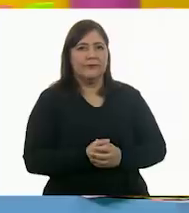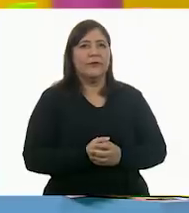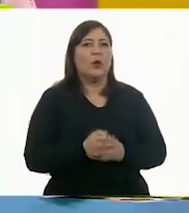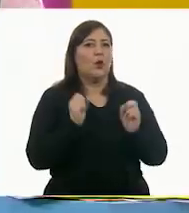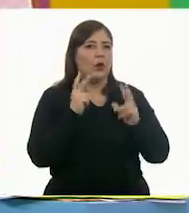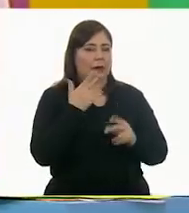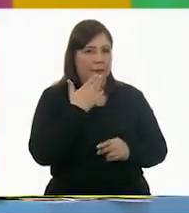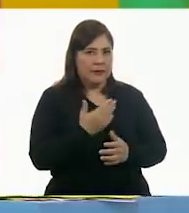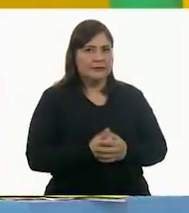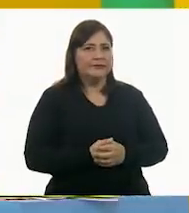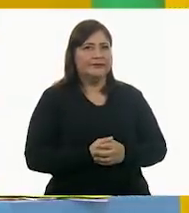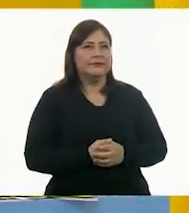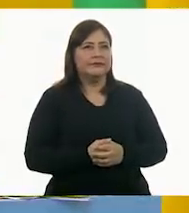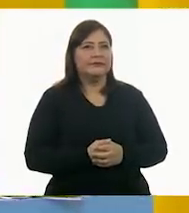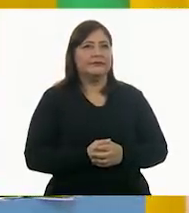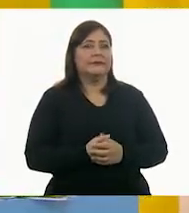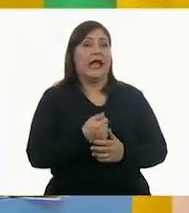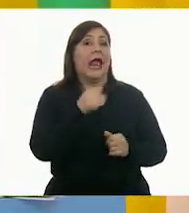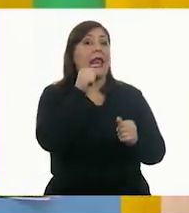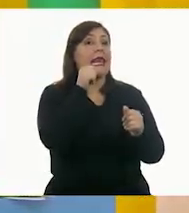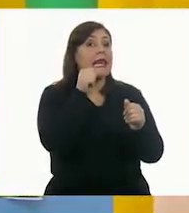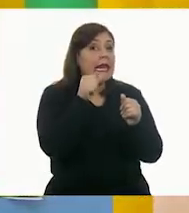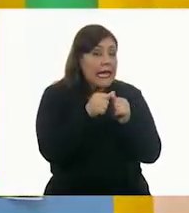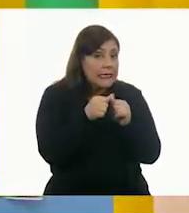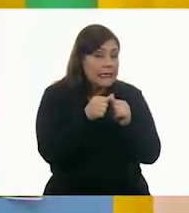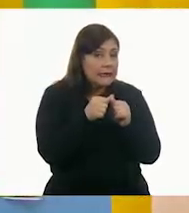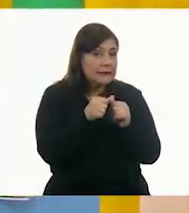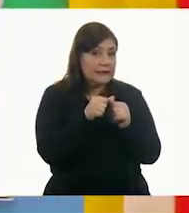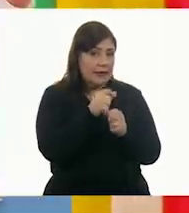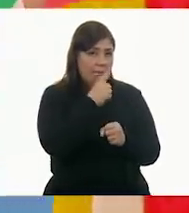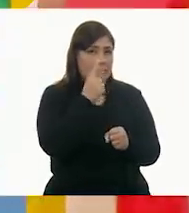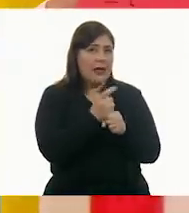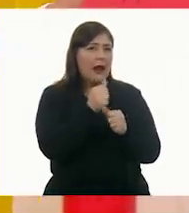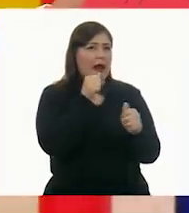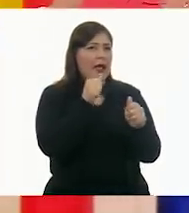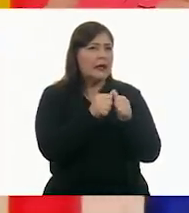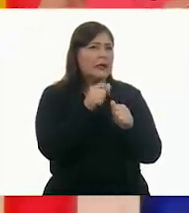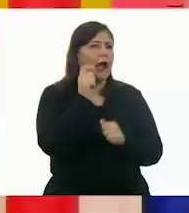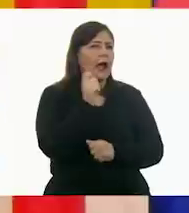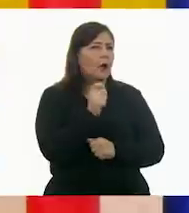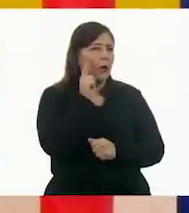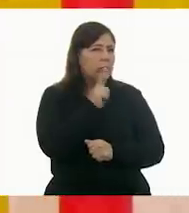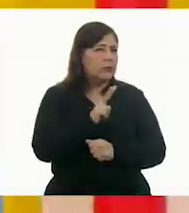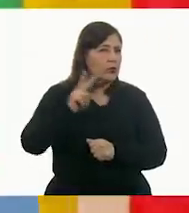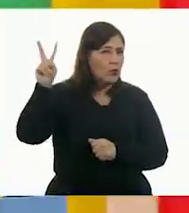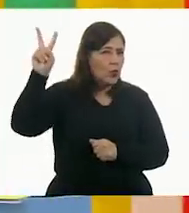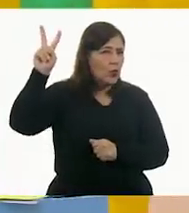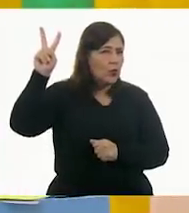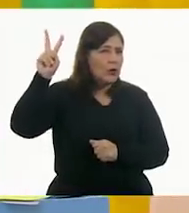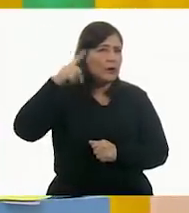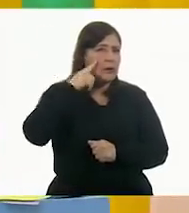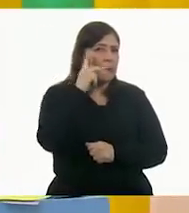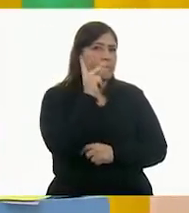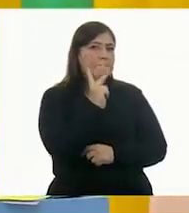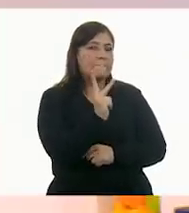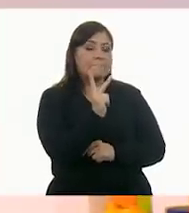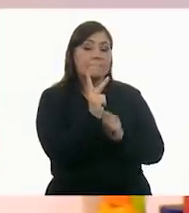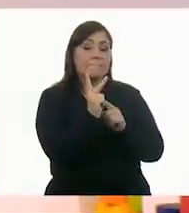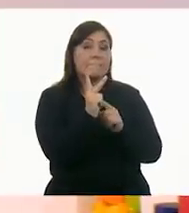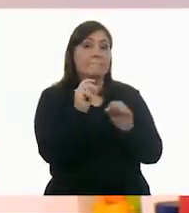Ahí está. Ok. Son letras. La primera letra es la letra P de